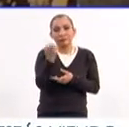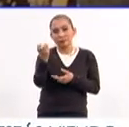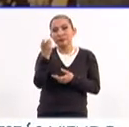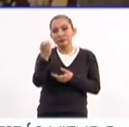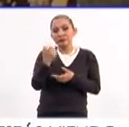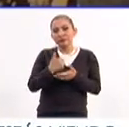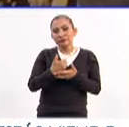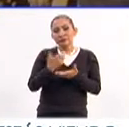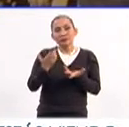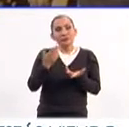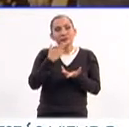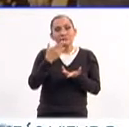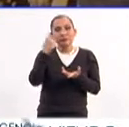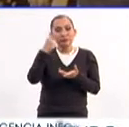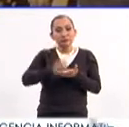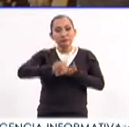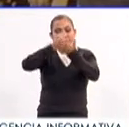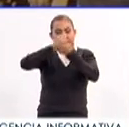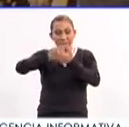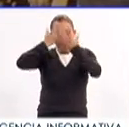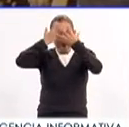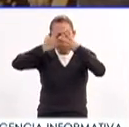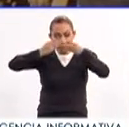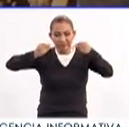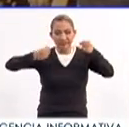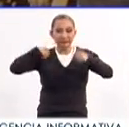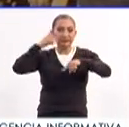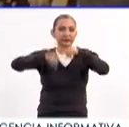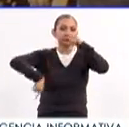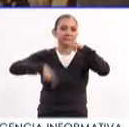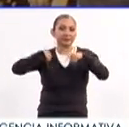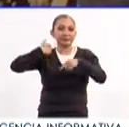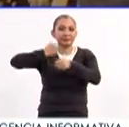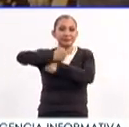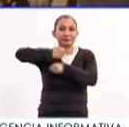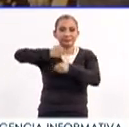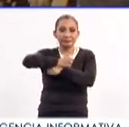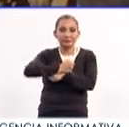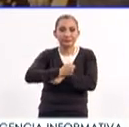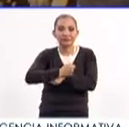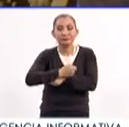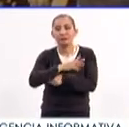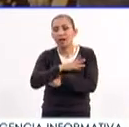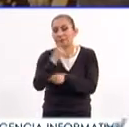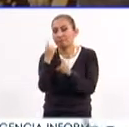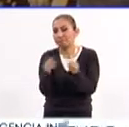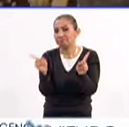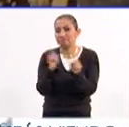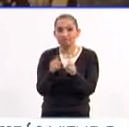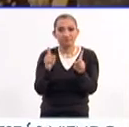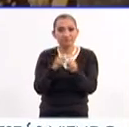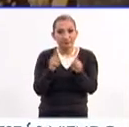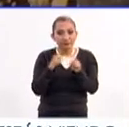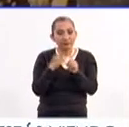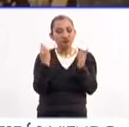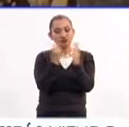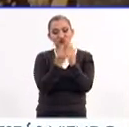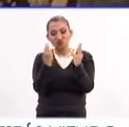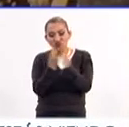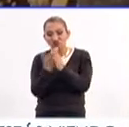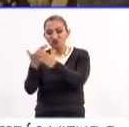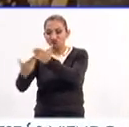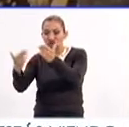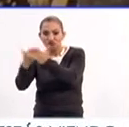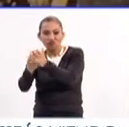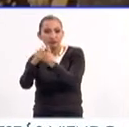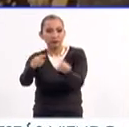sirva también como terapia para superar la violencia. O sea, hay una serie de cursos y